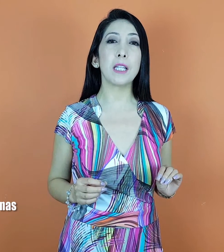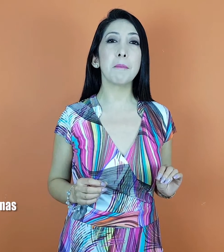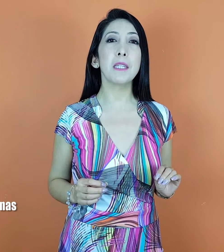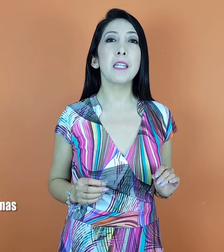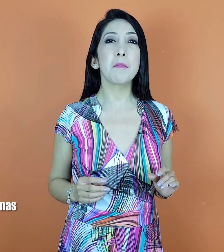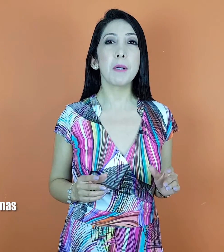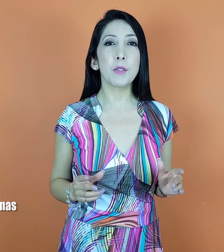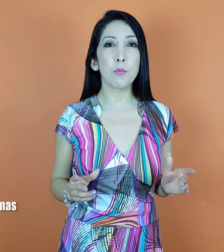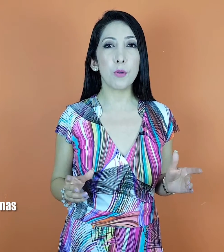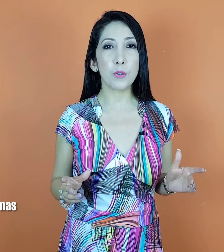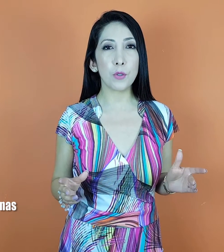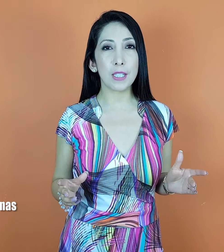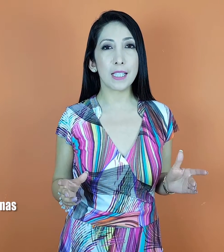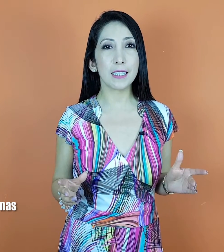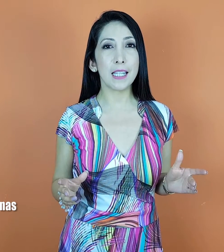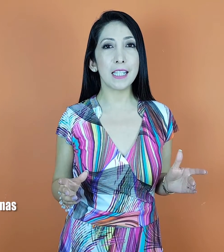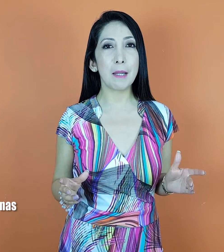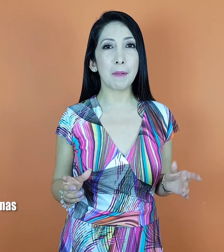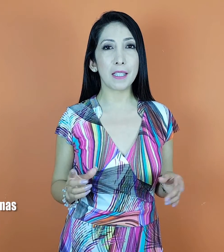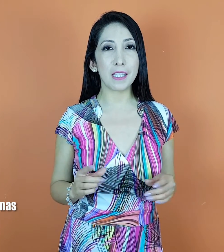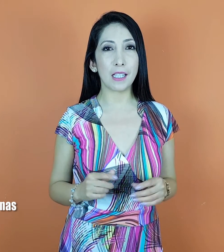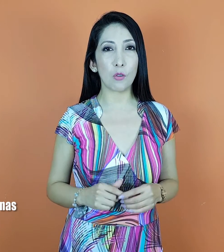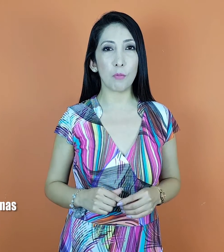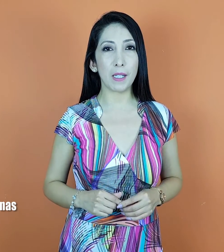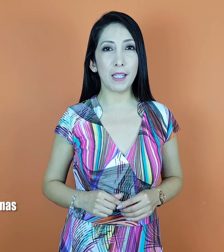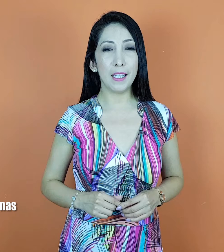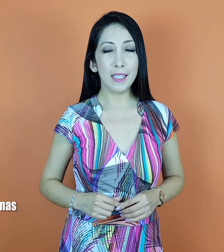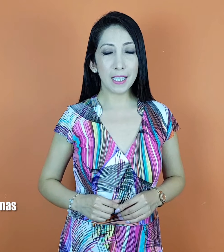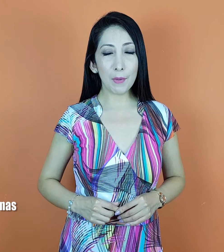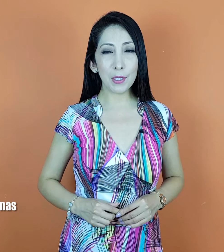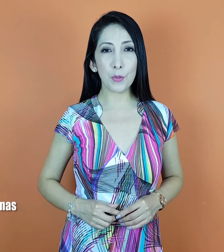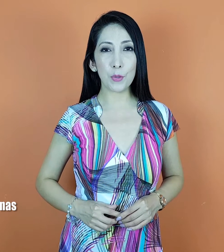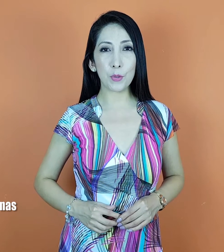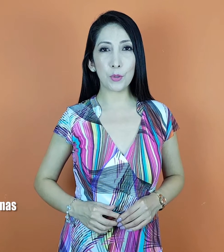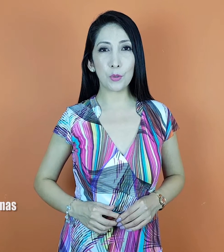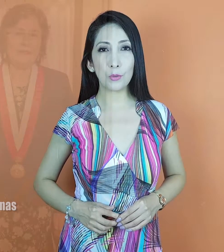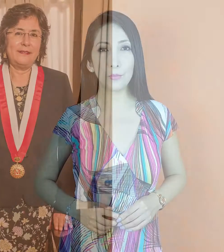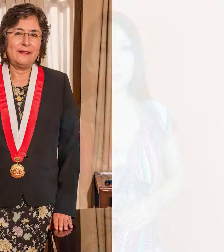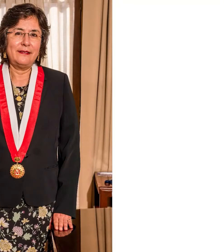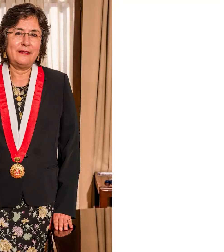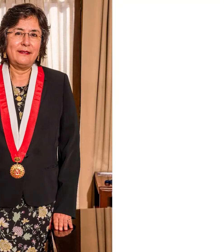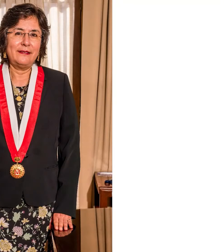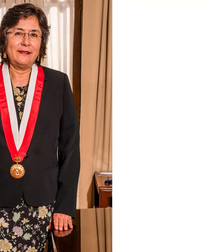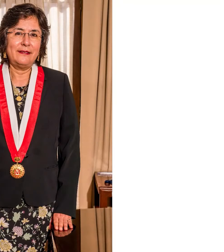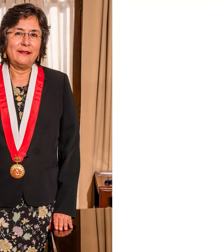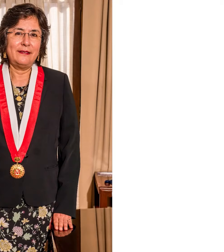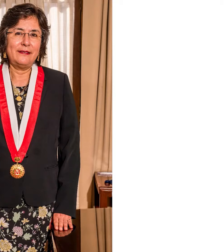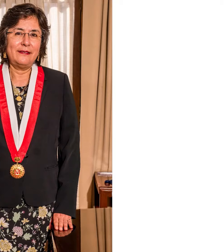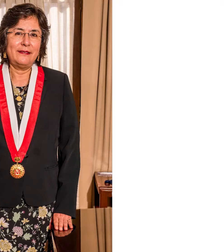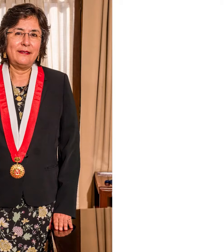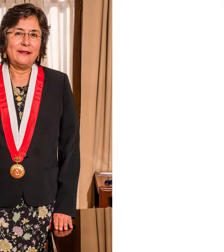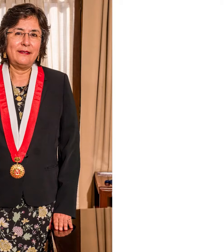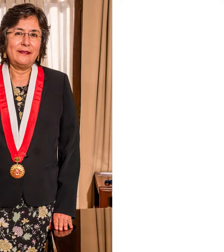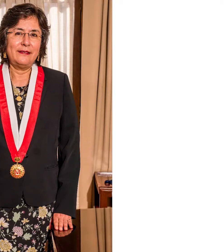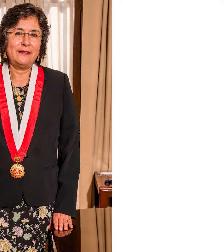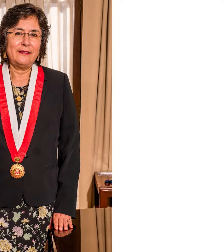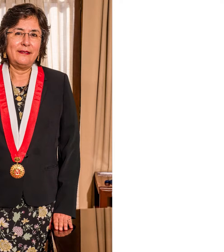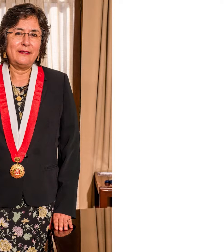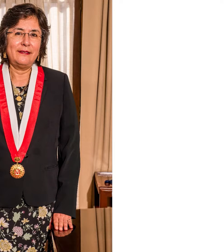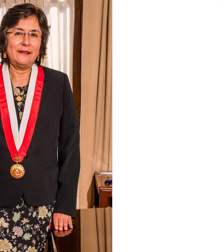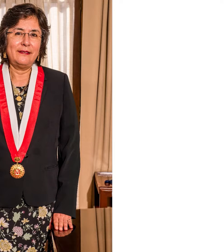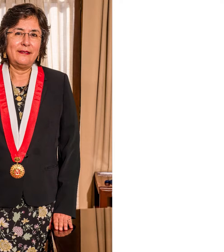hukniyuq watapi presupuesto niskata llamkachinankupaq. Qhawaykusun. Tribunal Constitucional